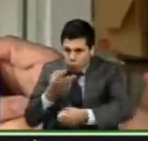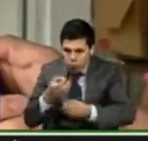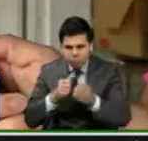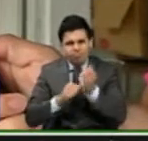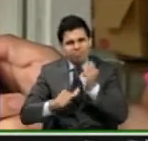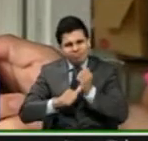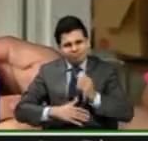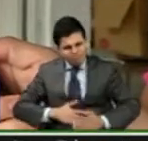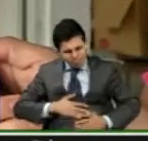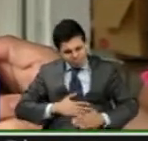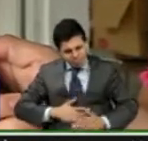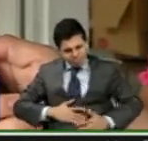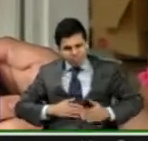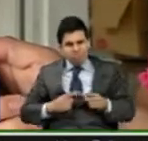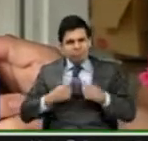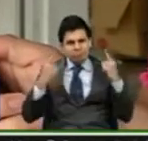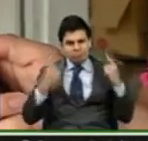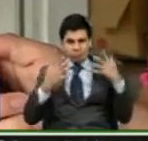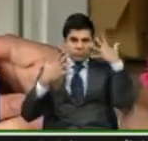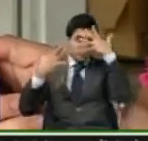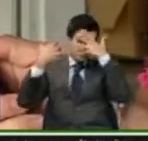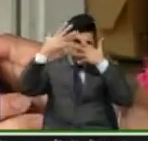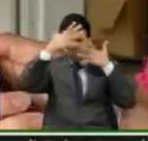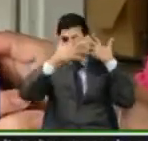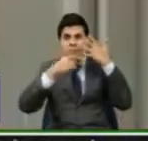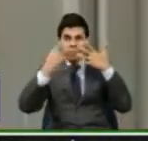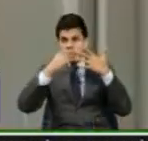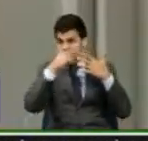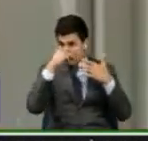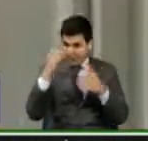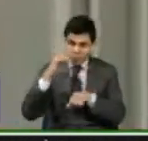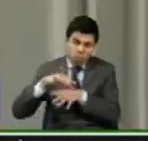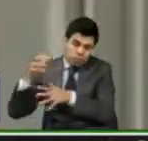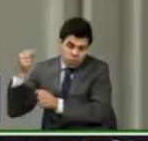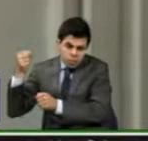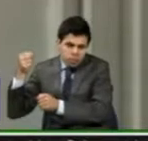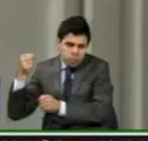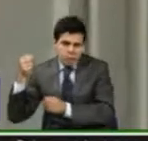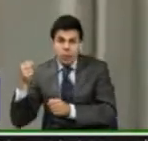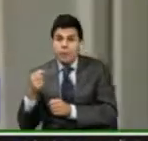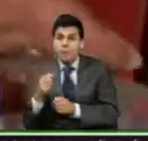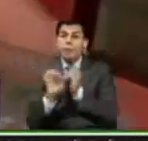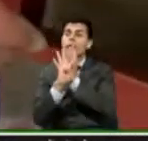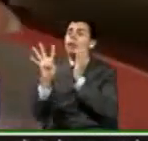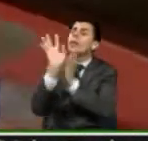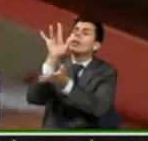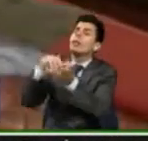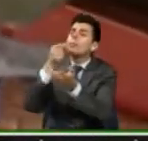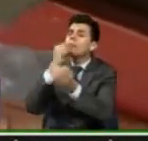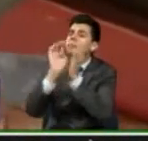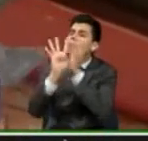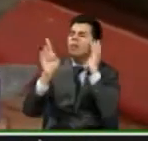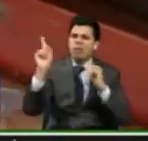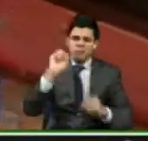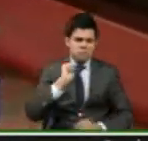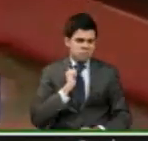diarrea, vómito y mareo, se cae uno, le toca uno desprenderse. Dice que en vez de aguantar largas filas para recibir un medicamento,